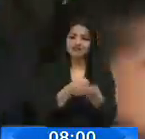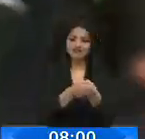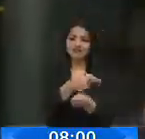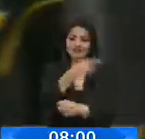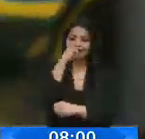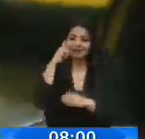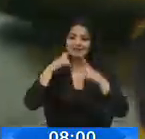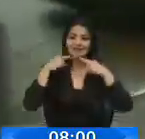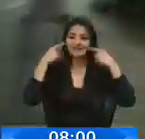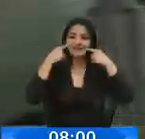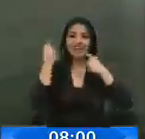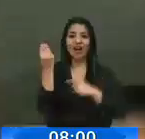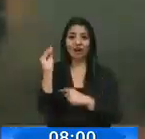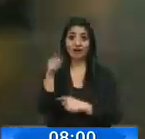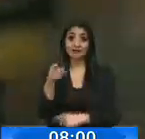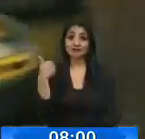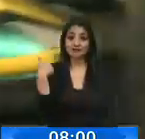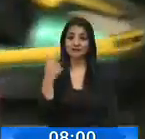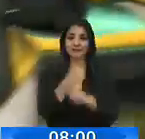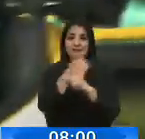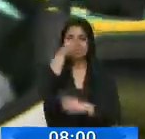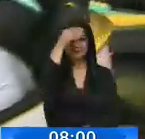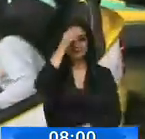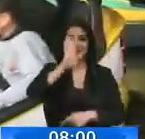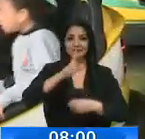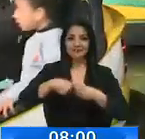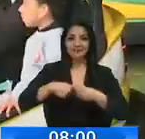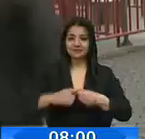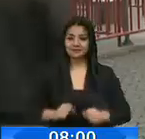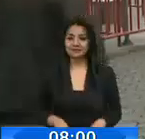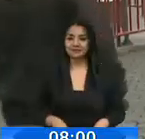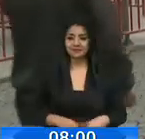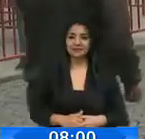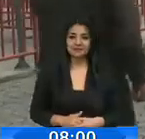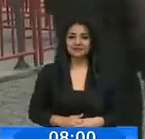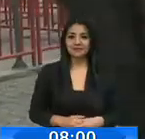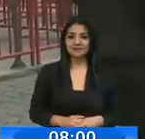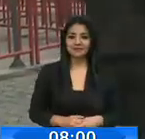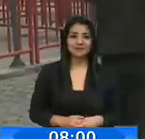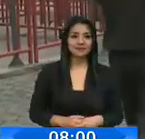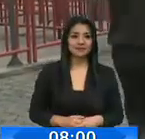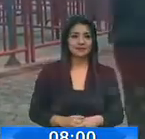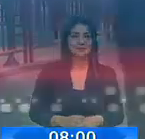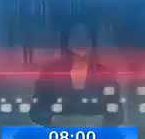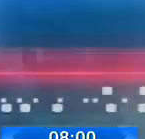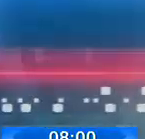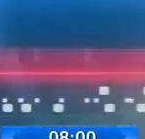niño y joven con discapacidad intelectual de la ciudad, informó Sofía Vintimilla.